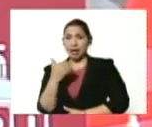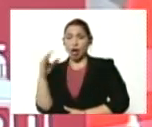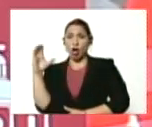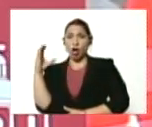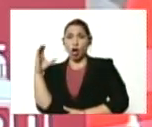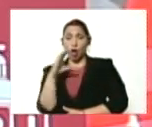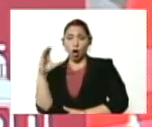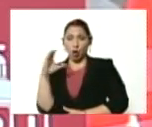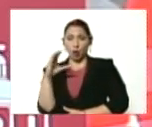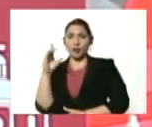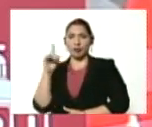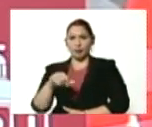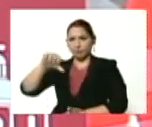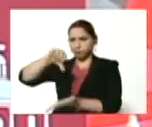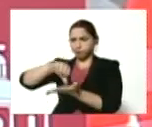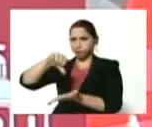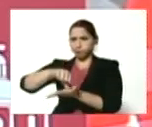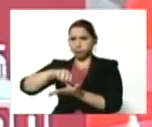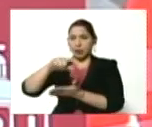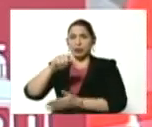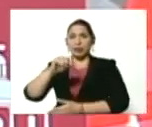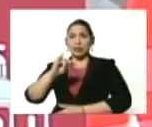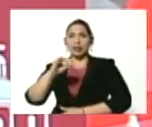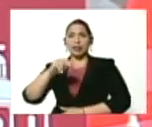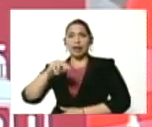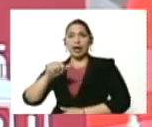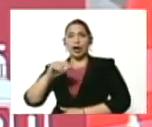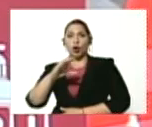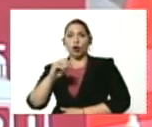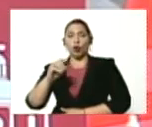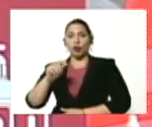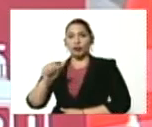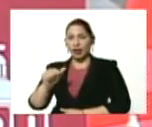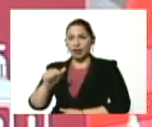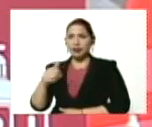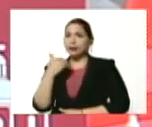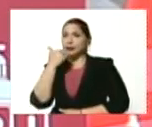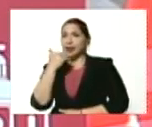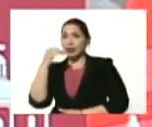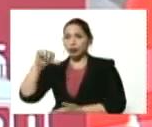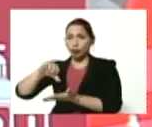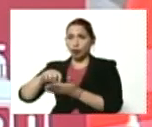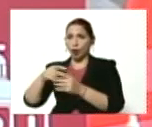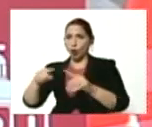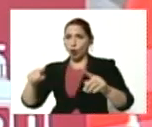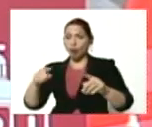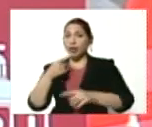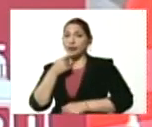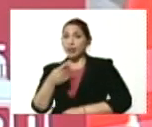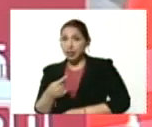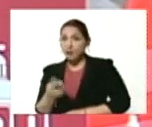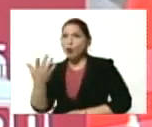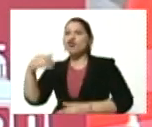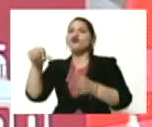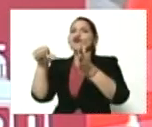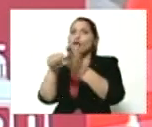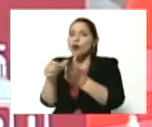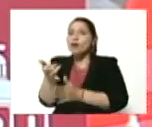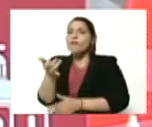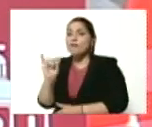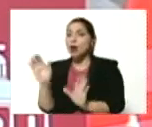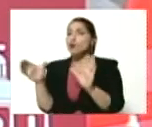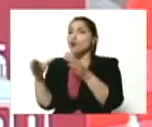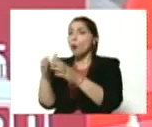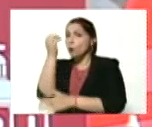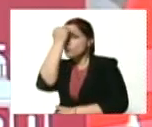finca, en la localidad de Chinácota, cerca de la ciudad de Pamplona. Dijimos la dirección donde se